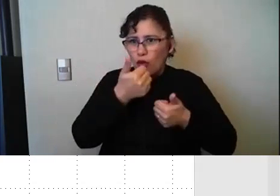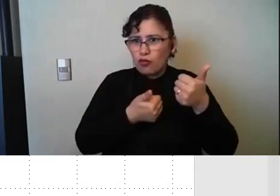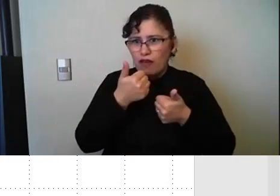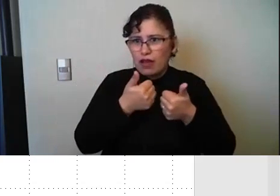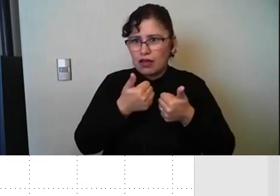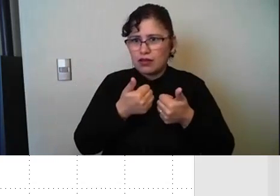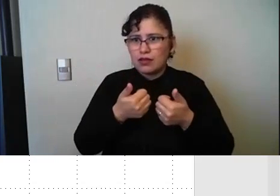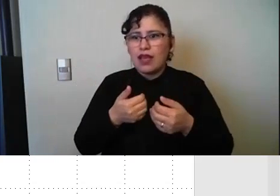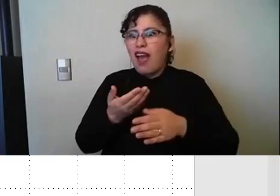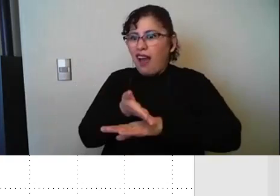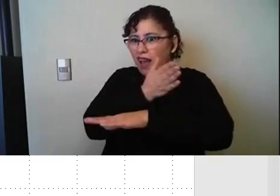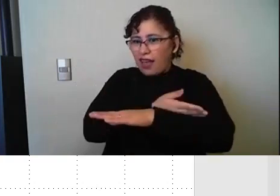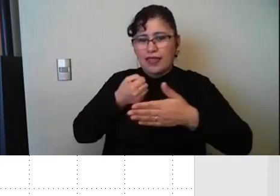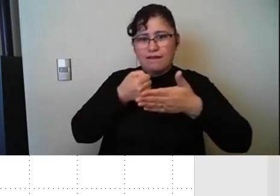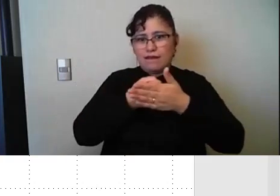semana.